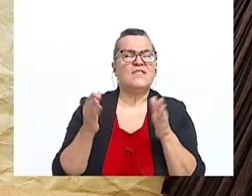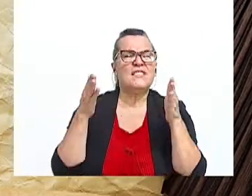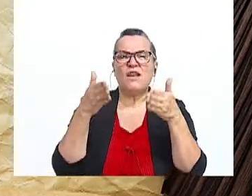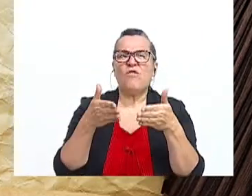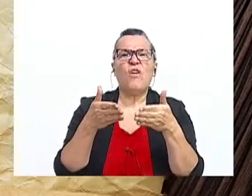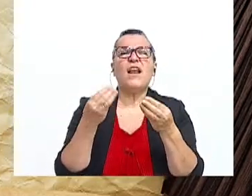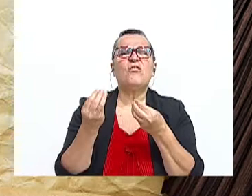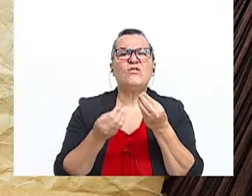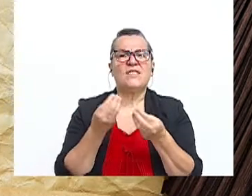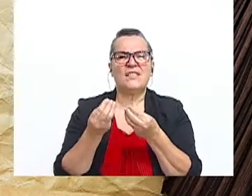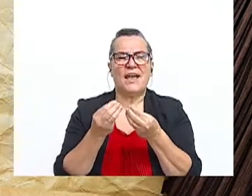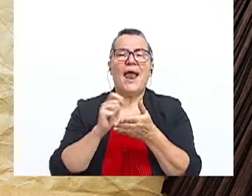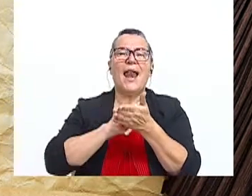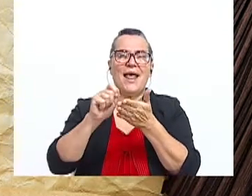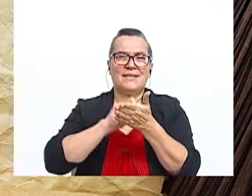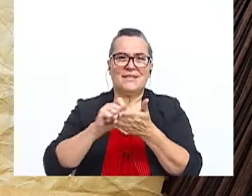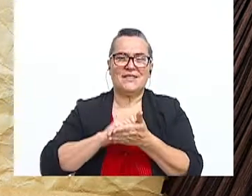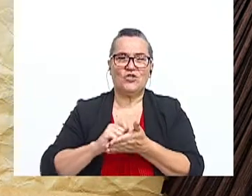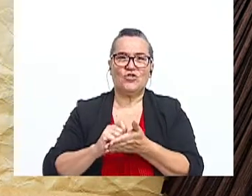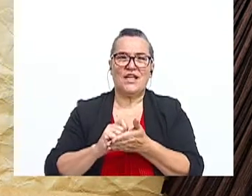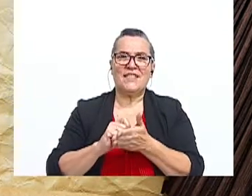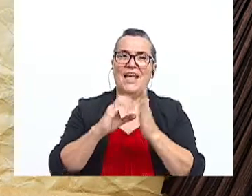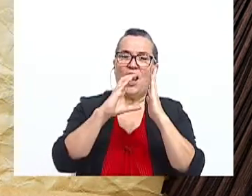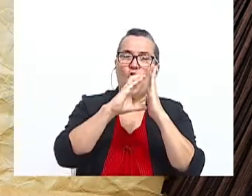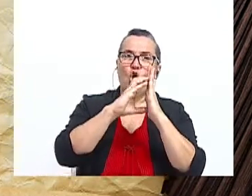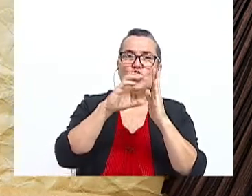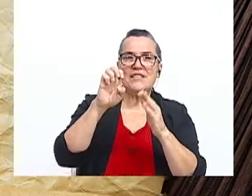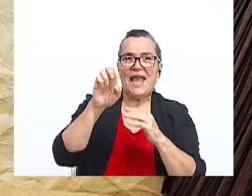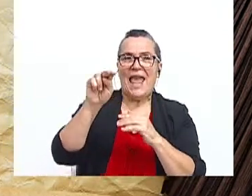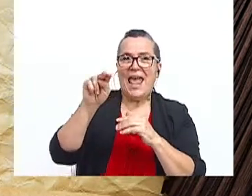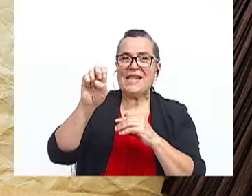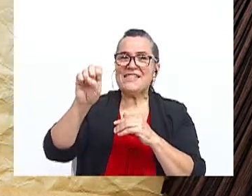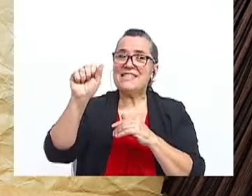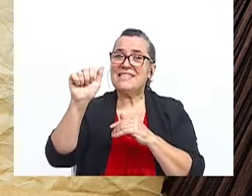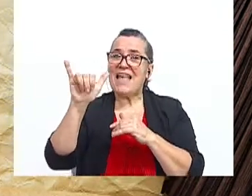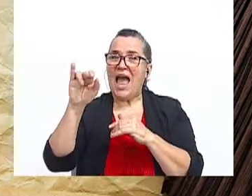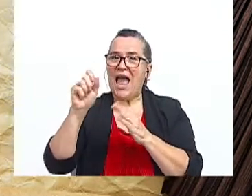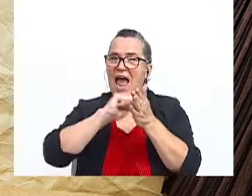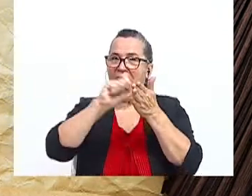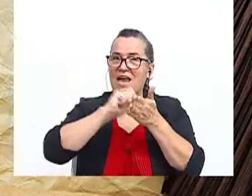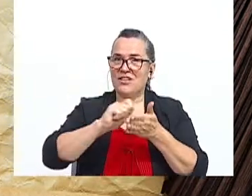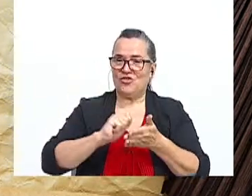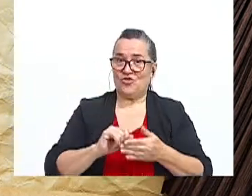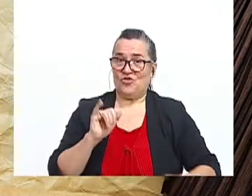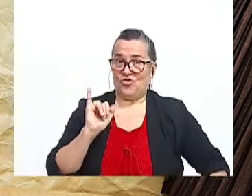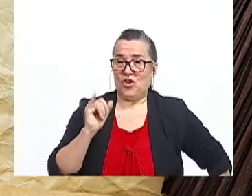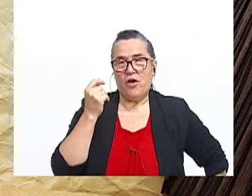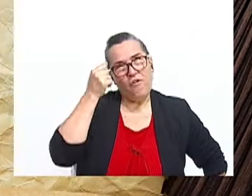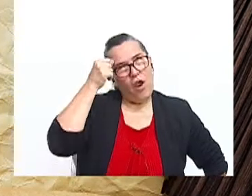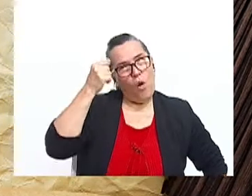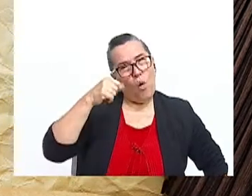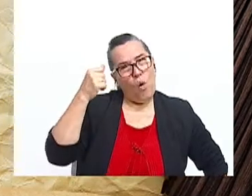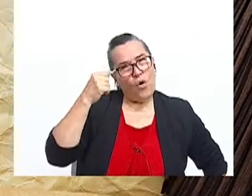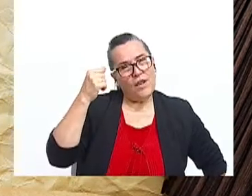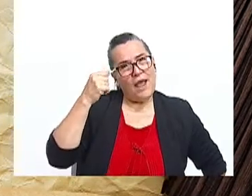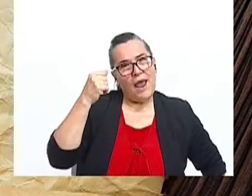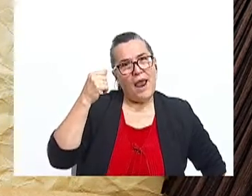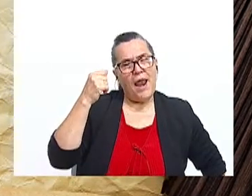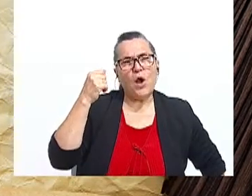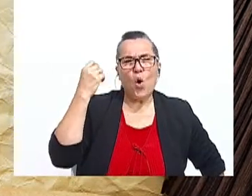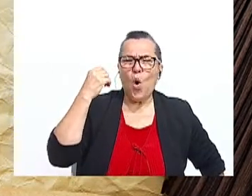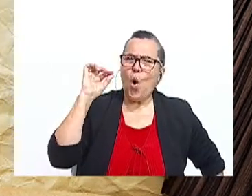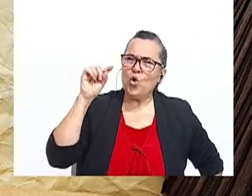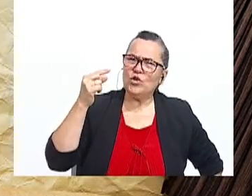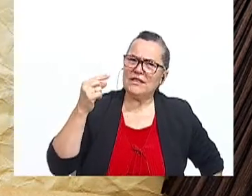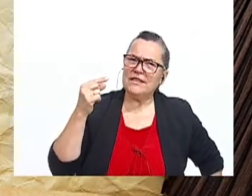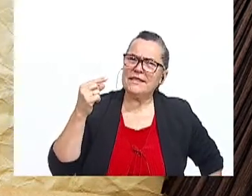enfocarnos en la escritura de los ensayos. Pero antes de eso, pues vamos a ver y recordar ciertos conceptos